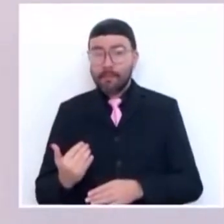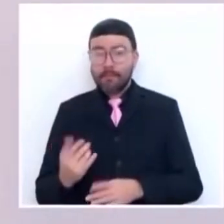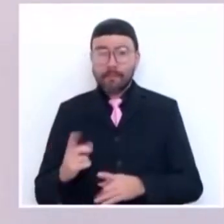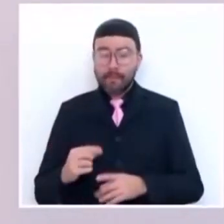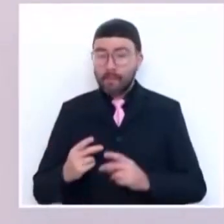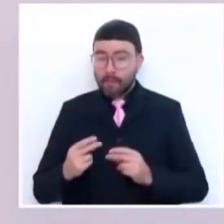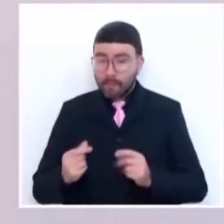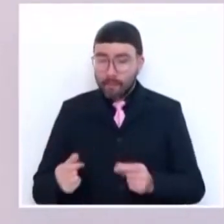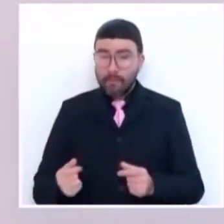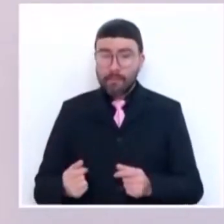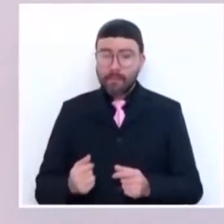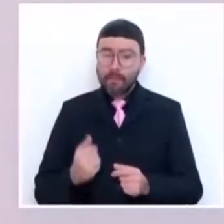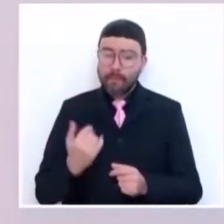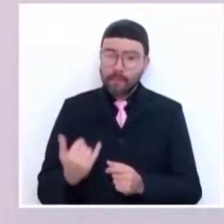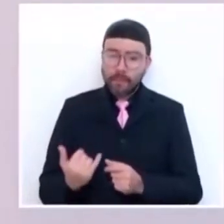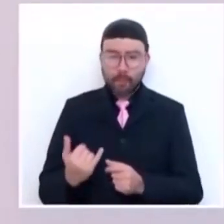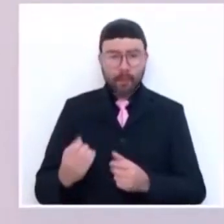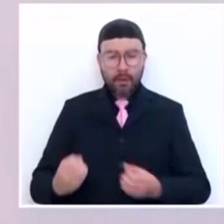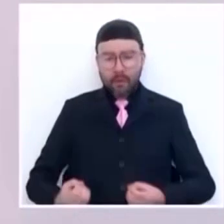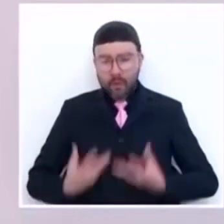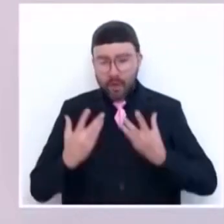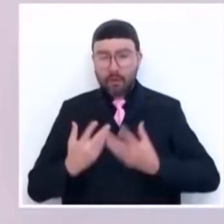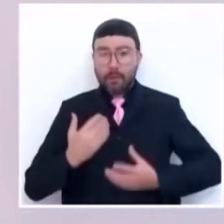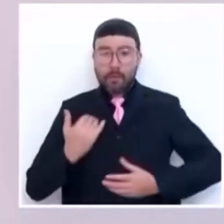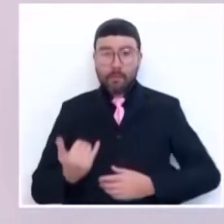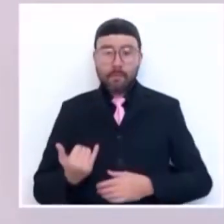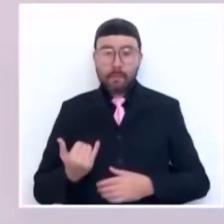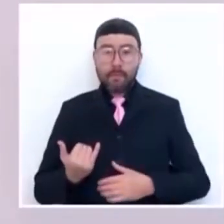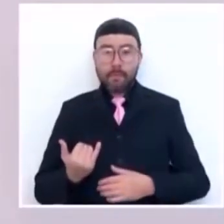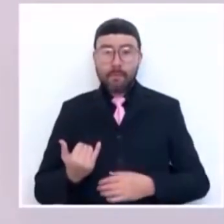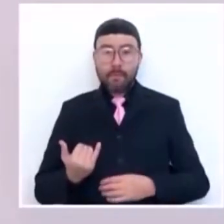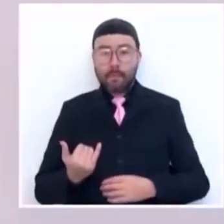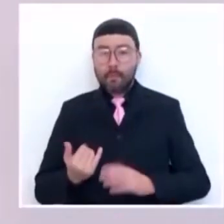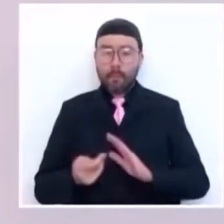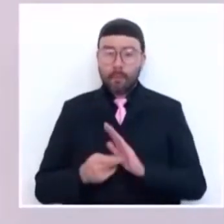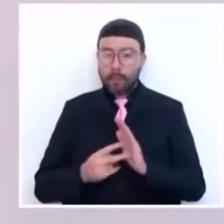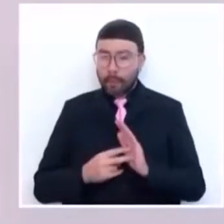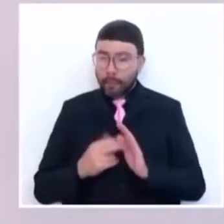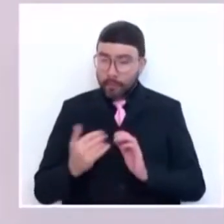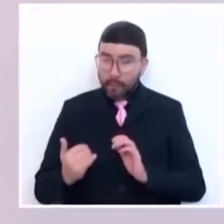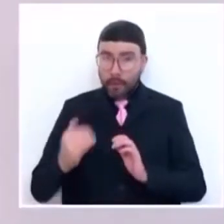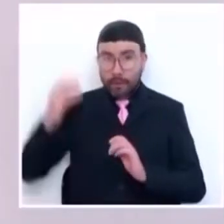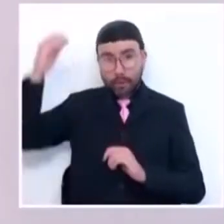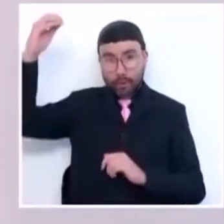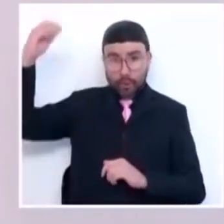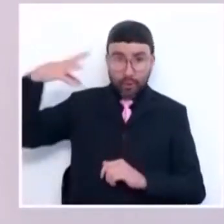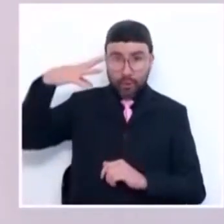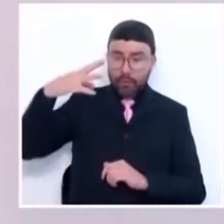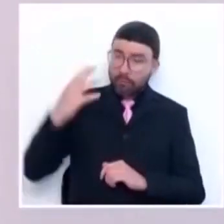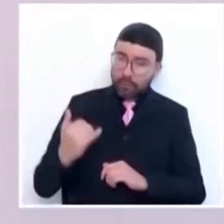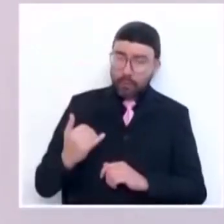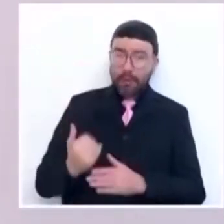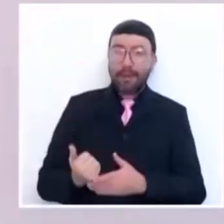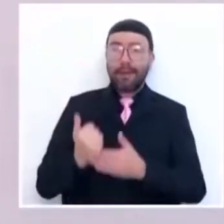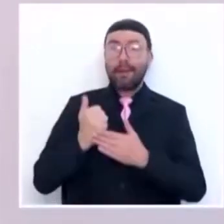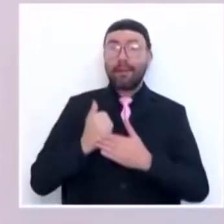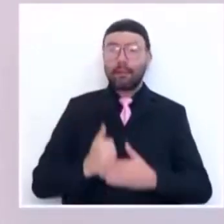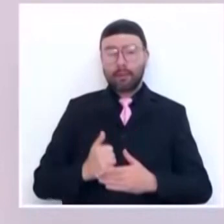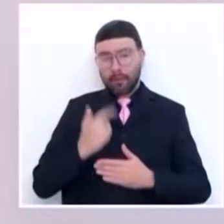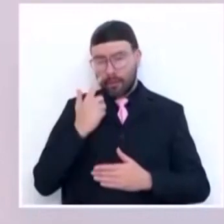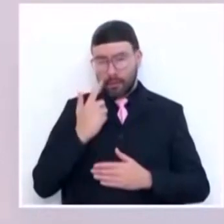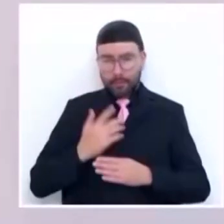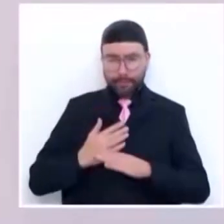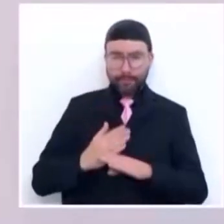severidad de la infección. Quiere decir que tomar el sol nos ayuda a prevenir la,